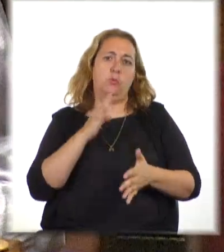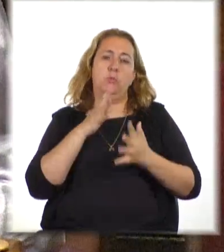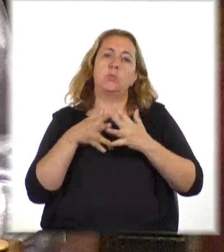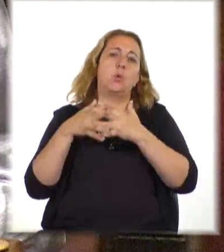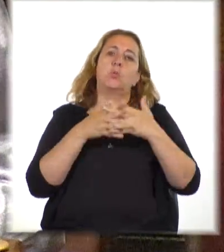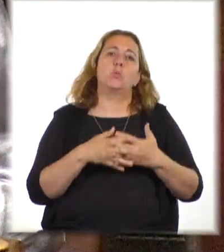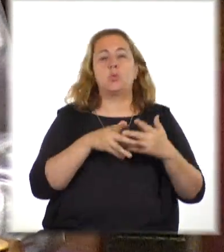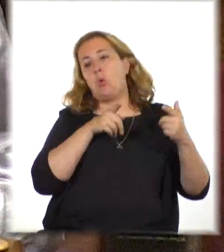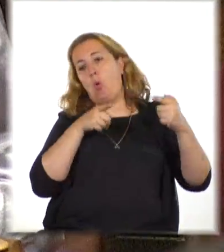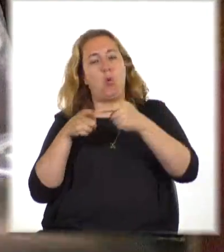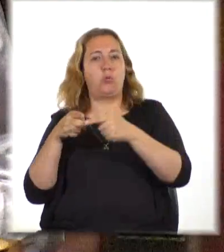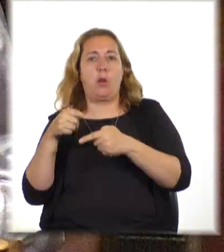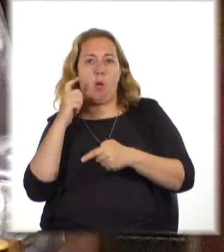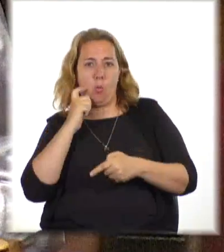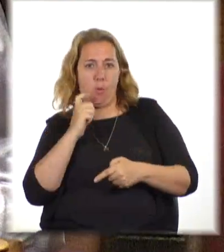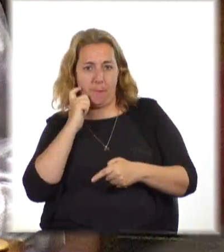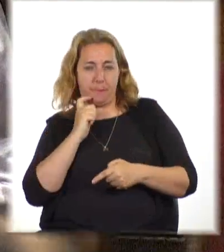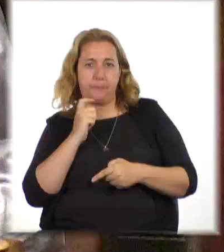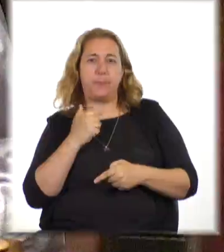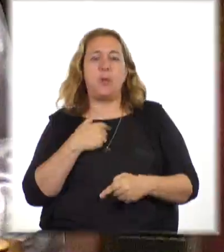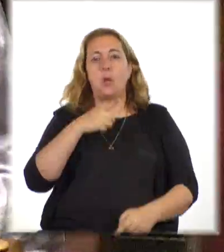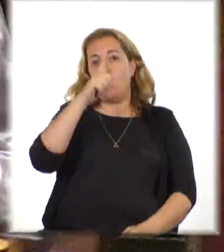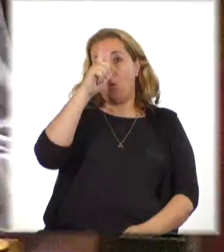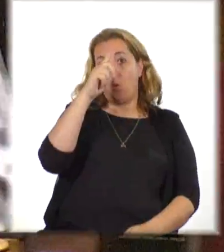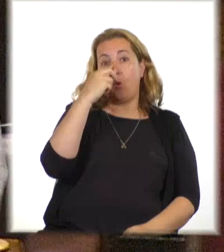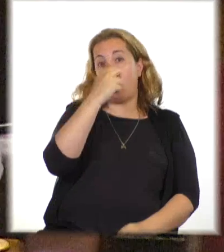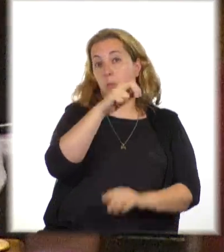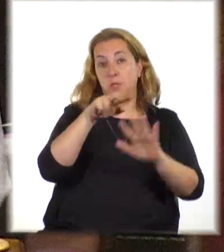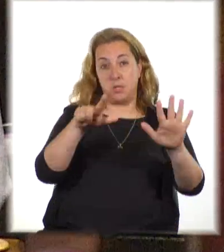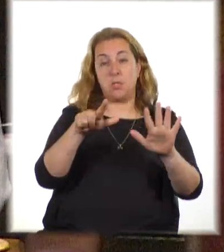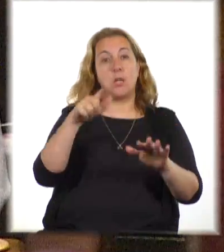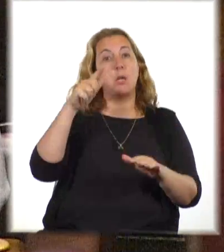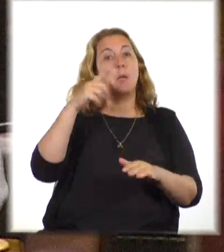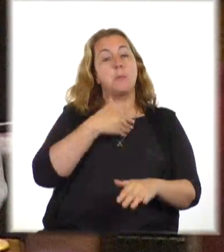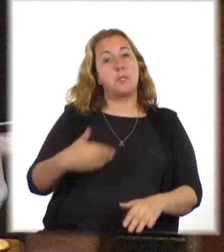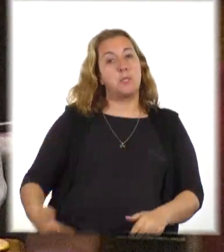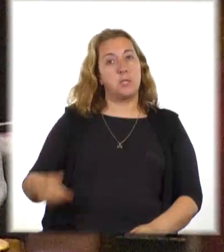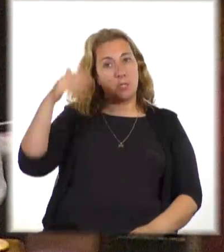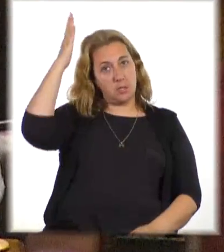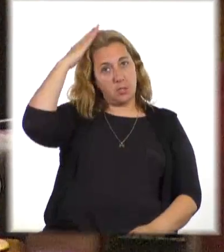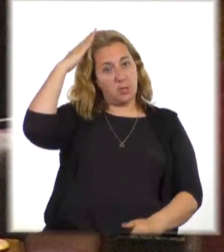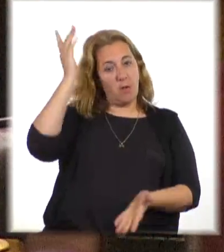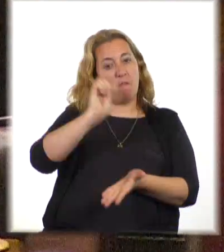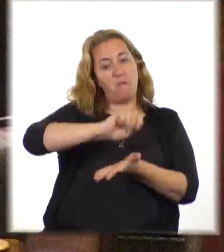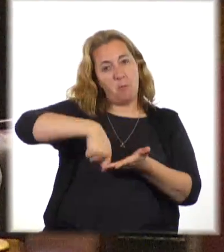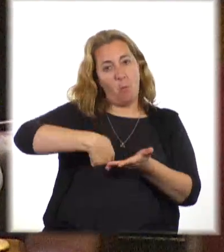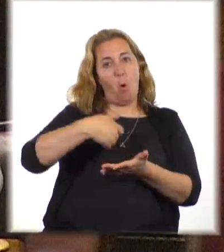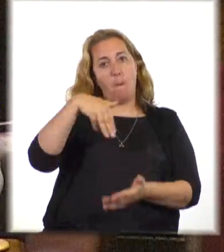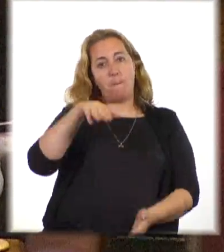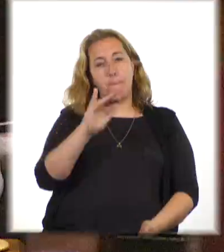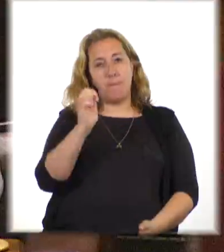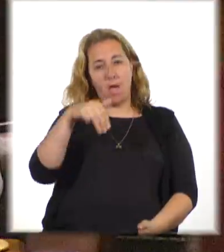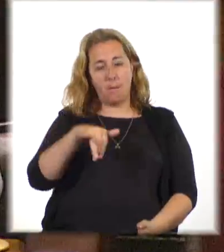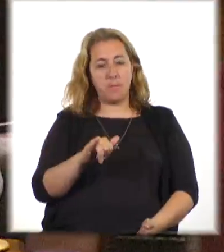ya presidente en junio de 2017 presidente donald trump firmo miami el memorando presidencial de seguridad